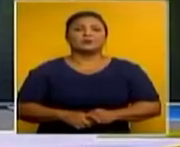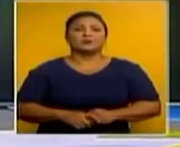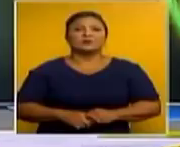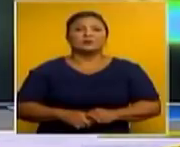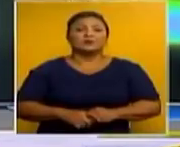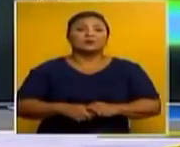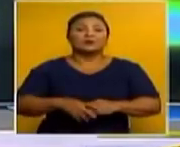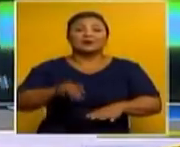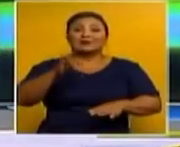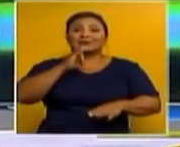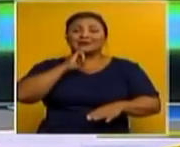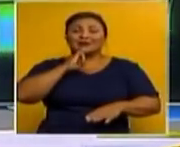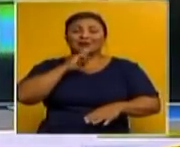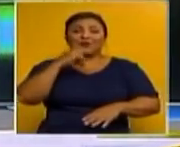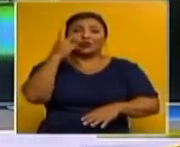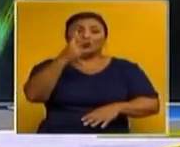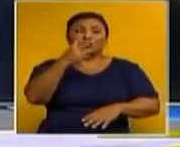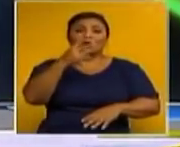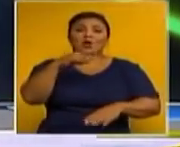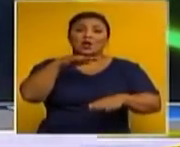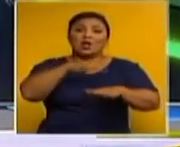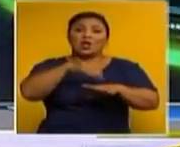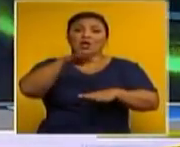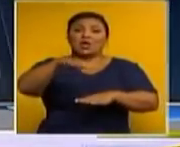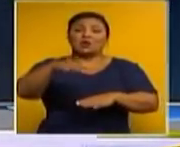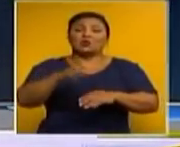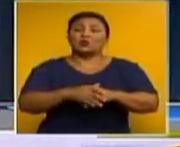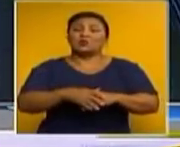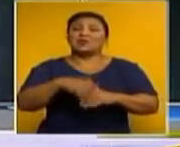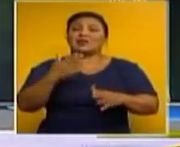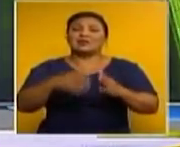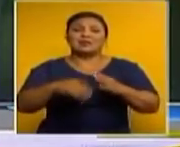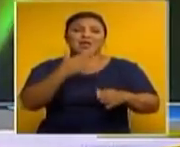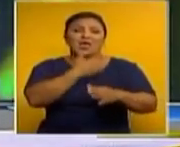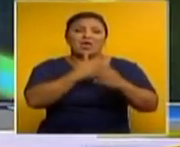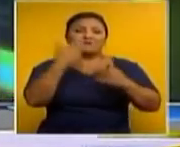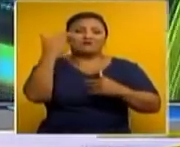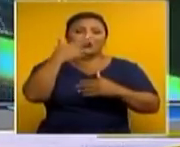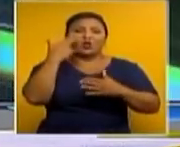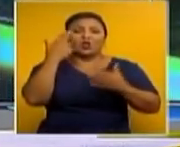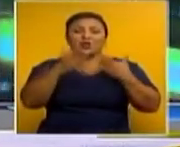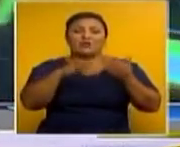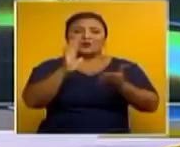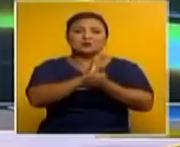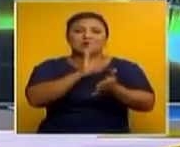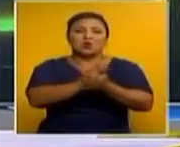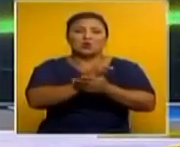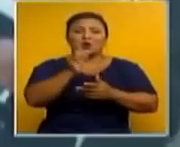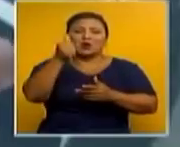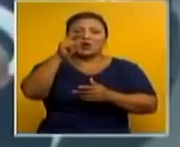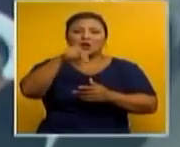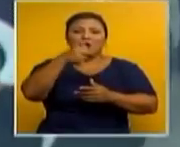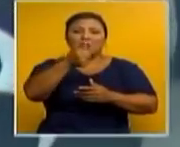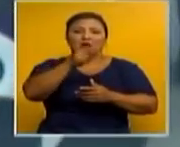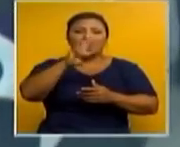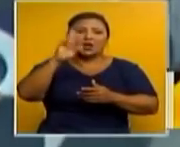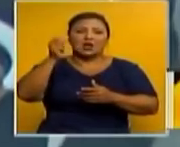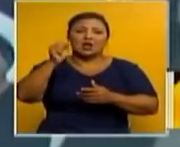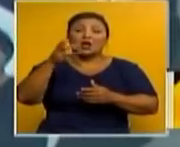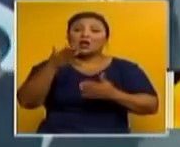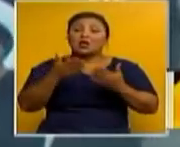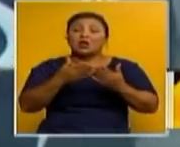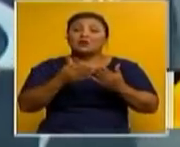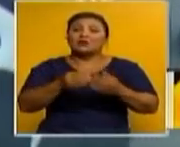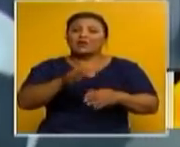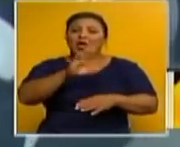En Estados Unidos, dos estudiantes resultaron heridos en un tiroteo que se produjo en una escuela de Los Ángeles. La atacante fue una alumna de la